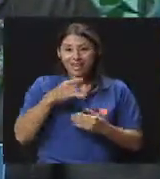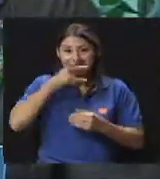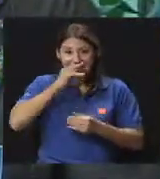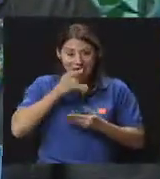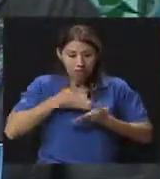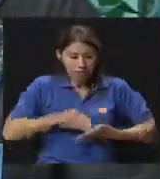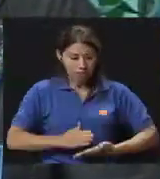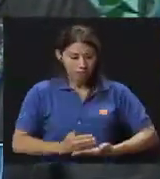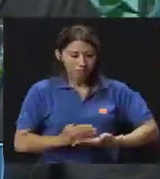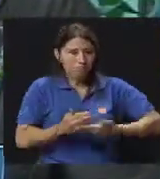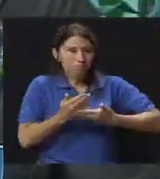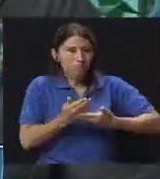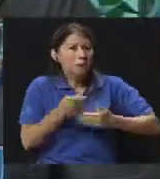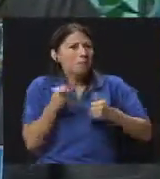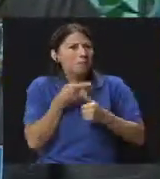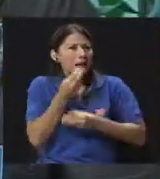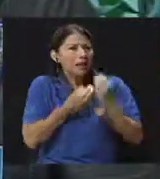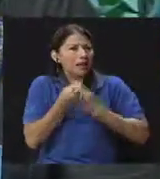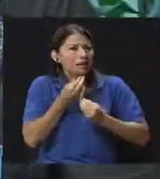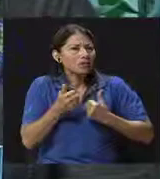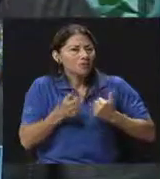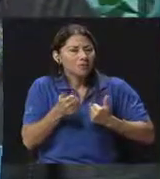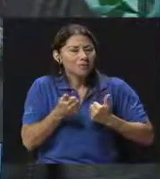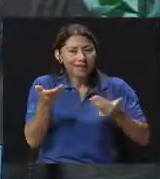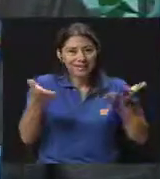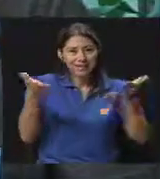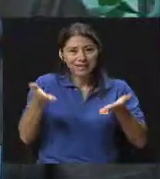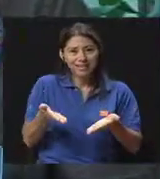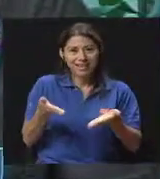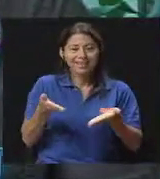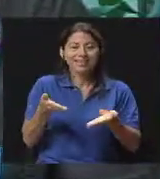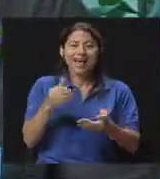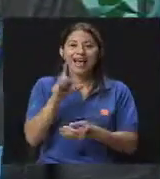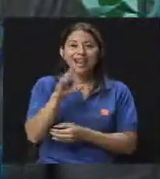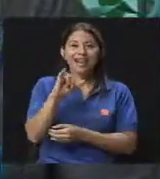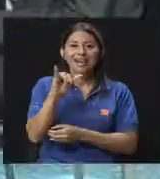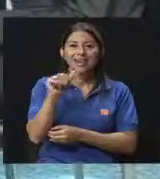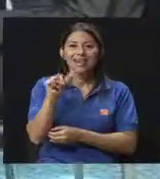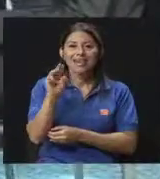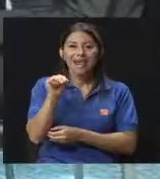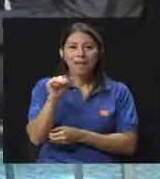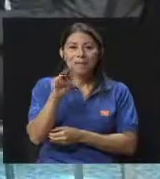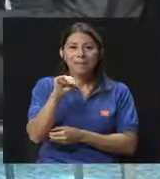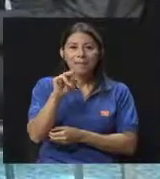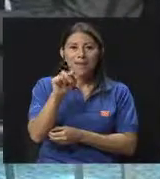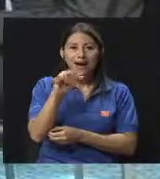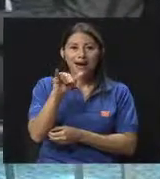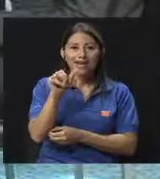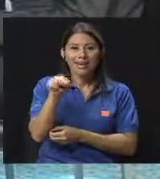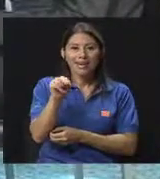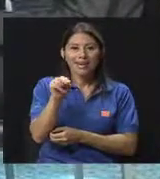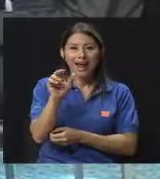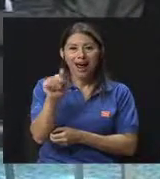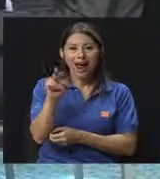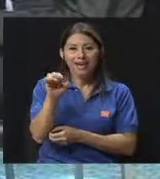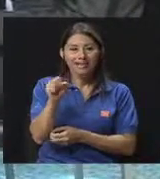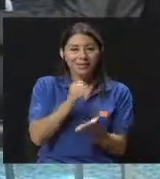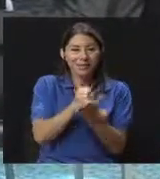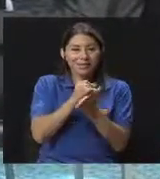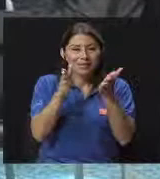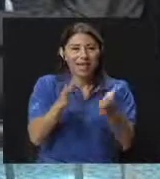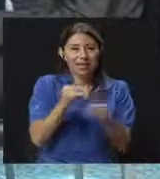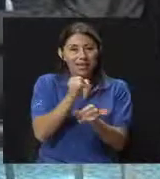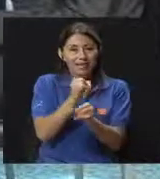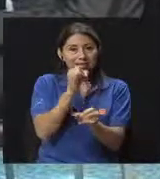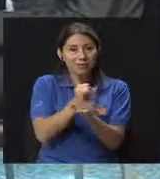2 años de vida de estos niños y niñas y para ello contamos con la presencia de Lilian Marín Arias. Ella es investigadora del Instituto de Investigaciones en